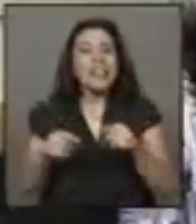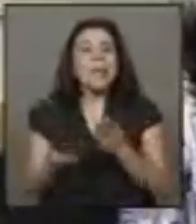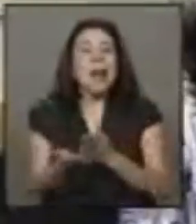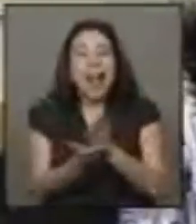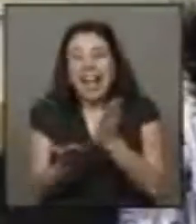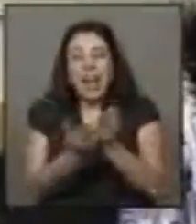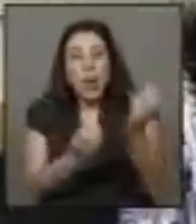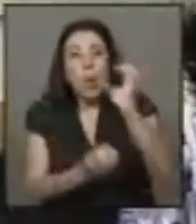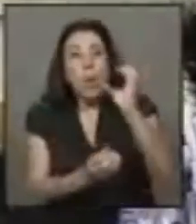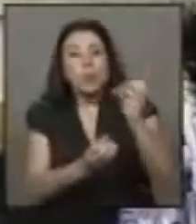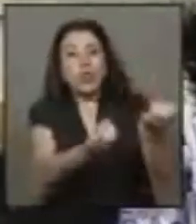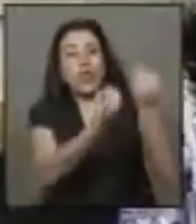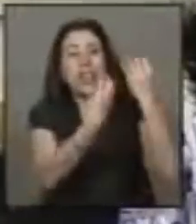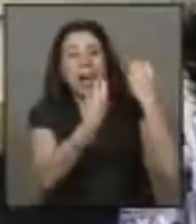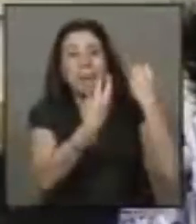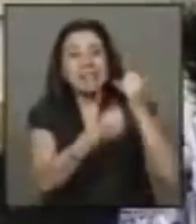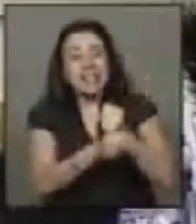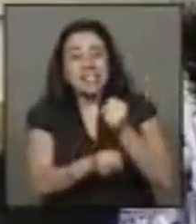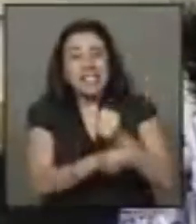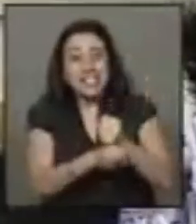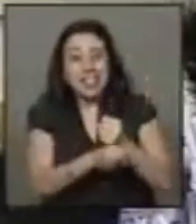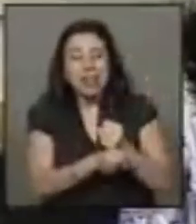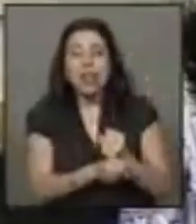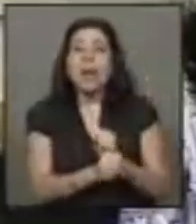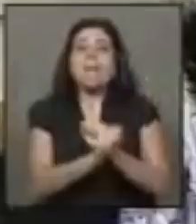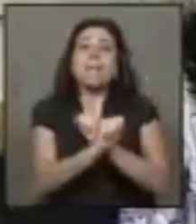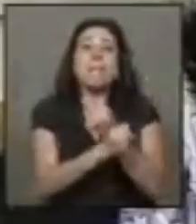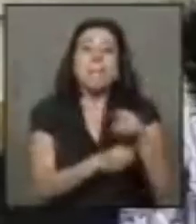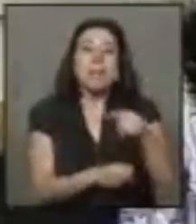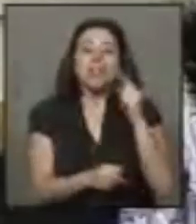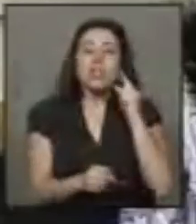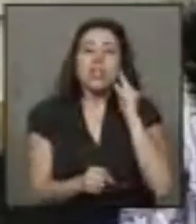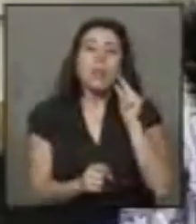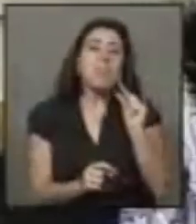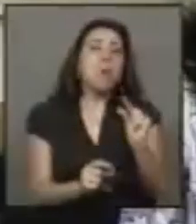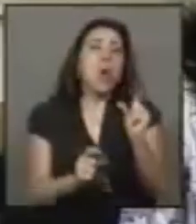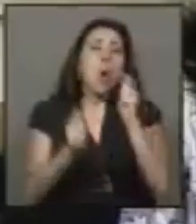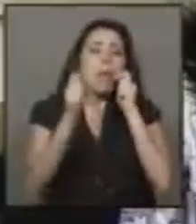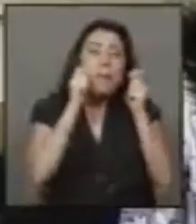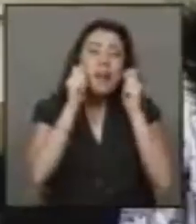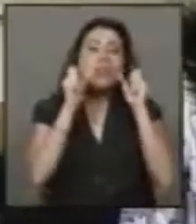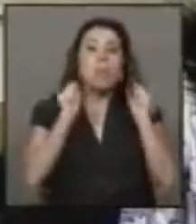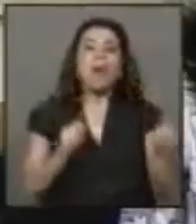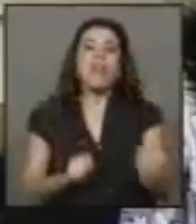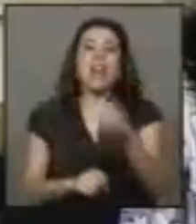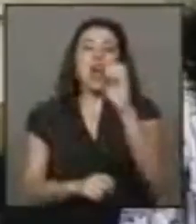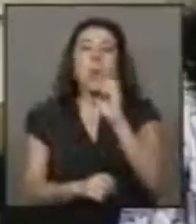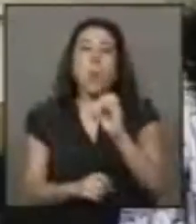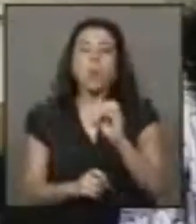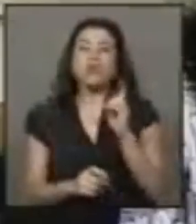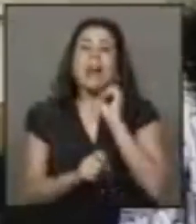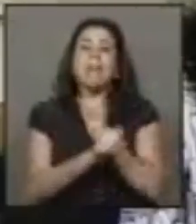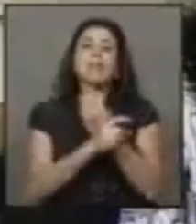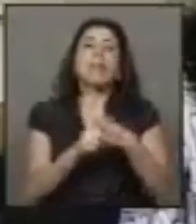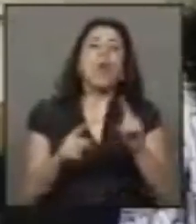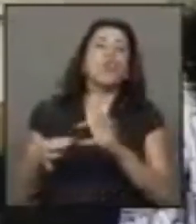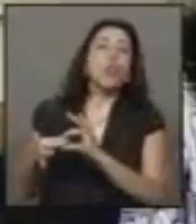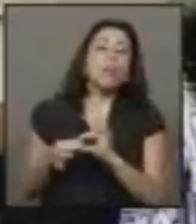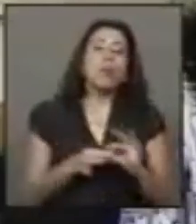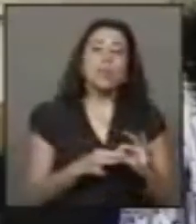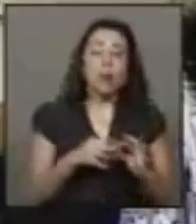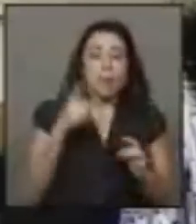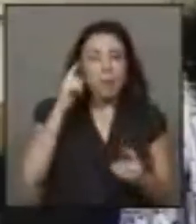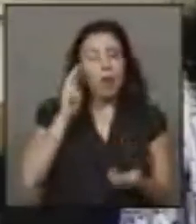bien digamos, presos que tienen baja peligrosidad, que han caído por otras circunstancias.